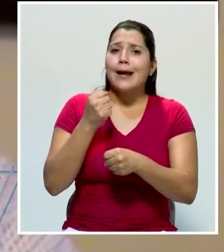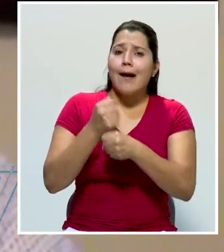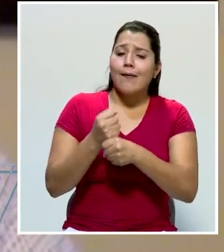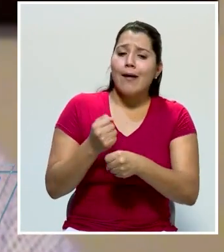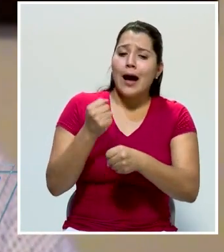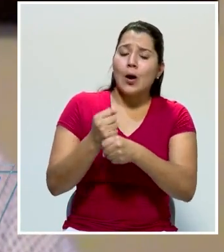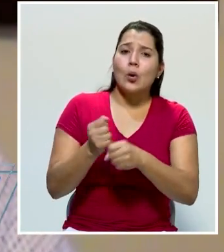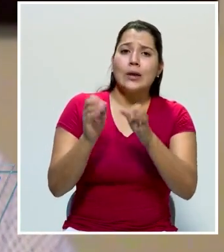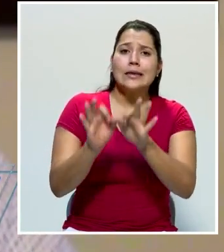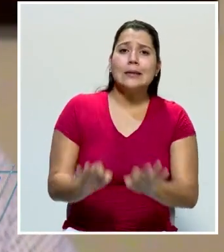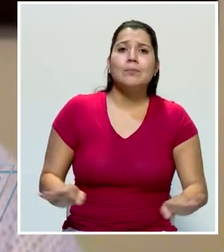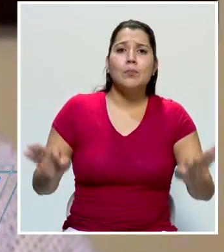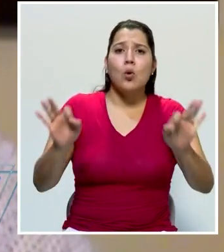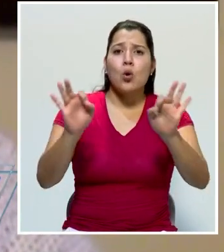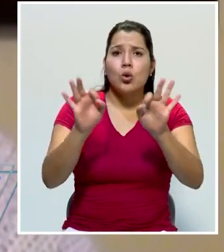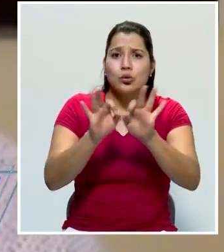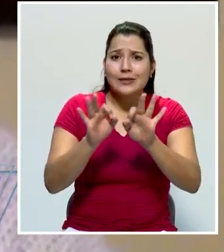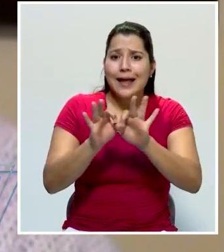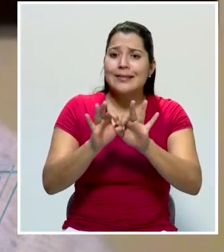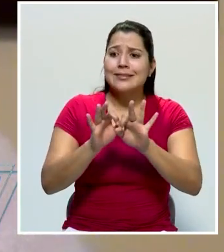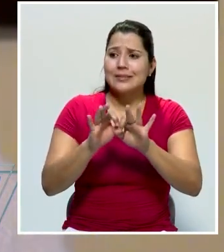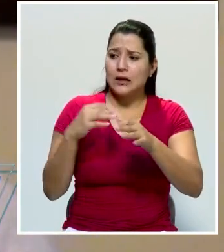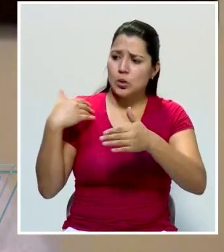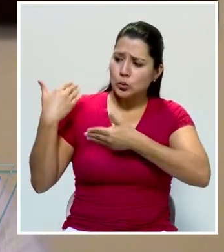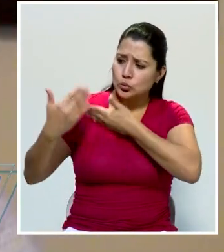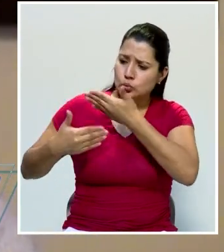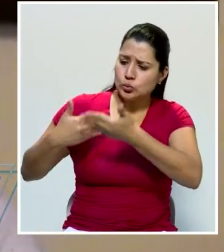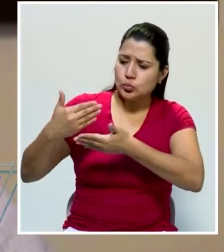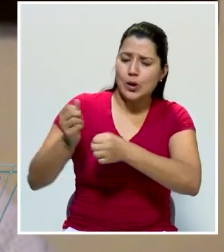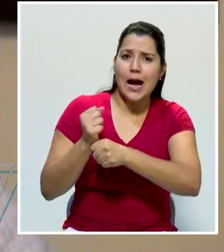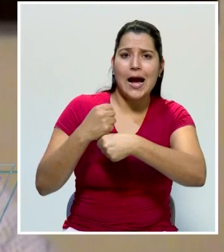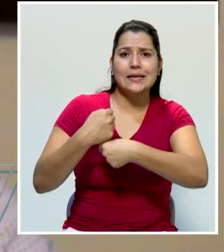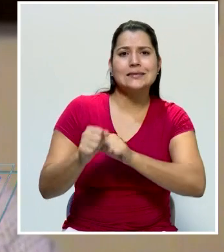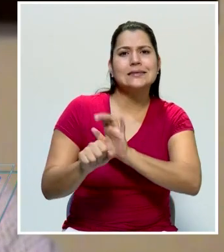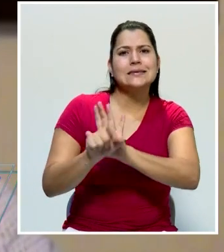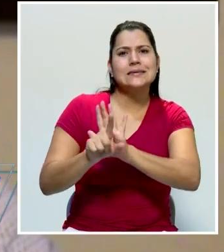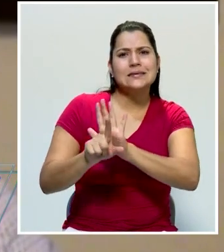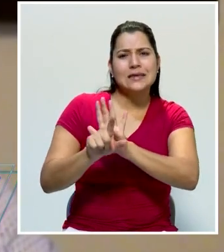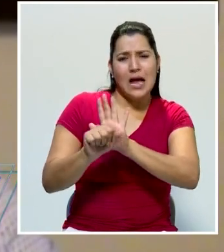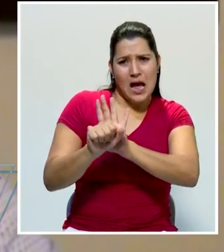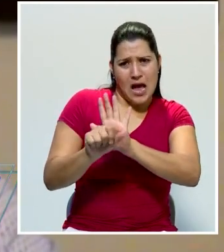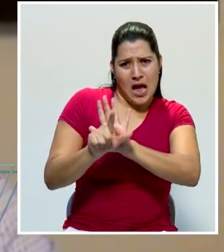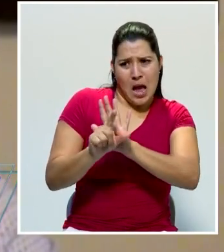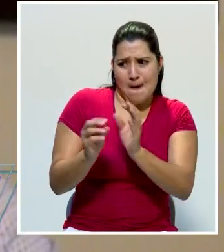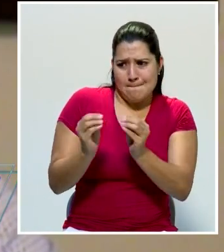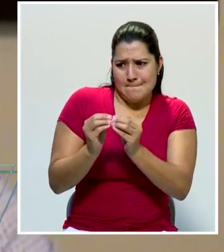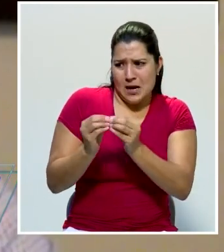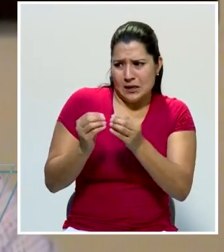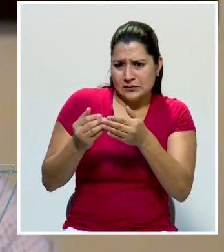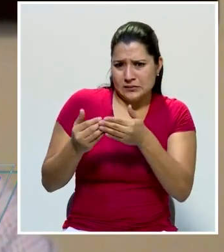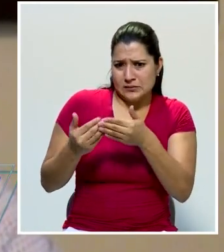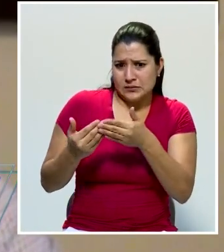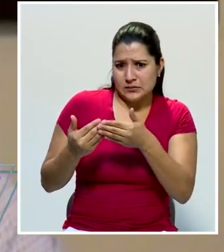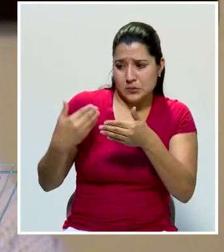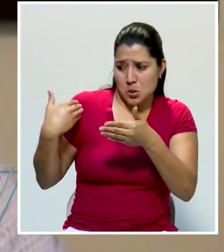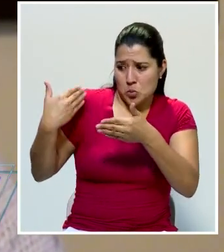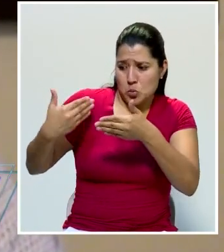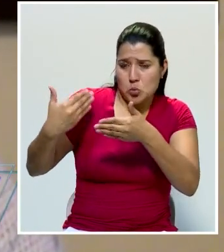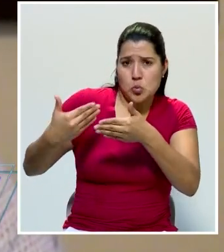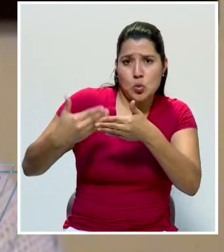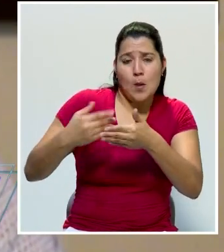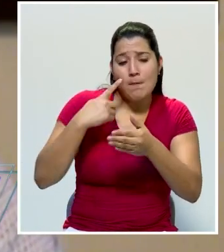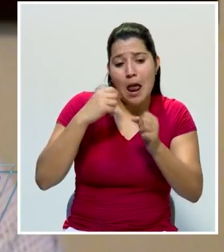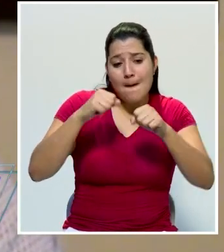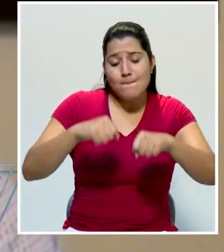venido desarrollando la Asamblea Legislativa, particularmente en los últimos días, para atender con